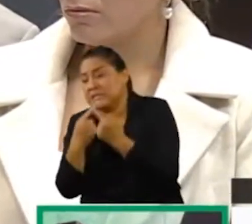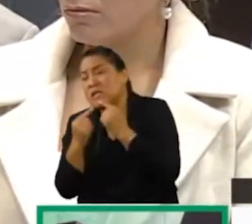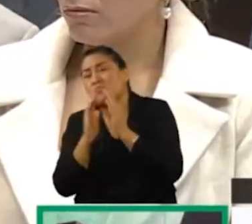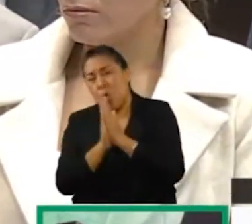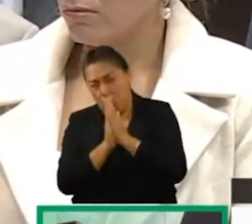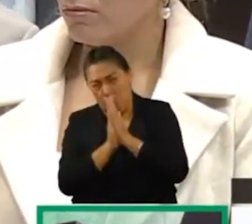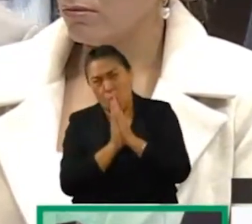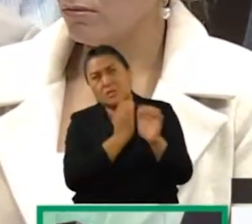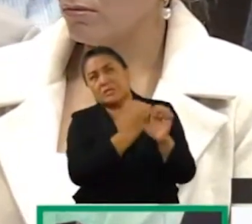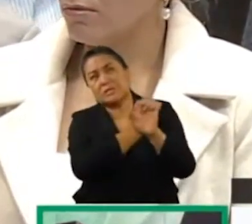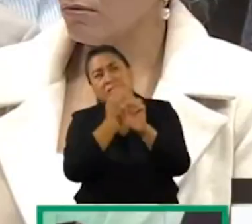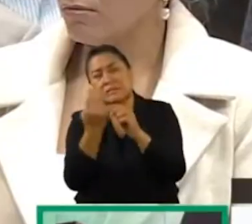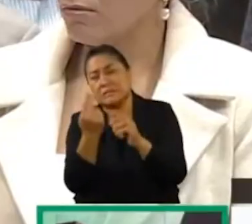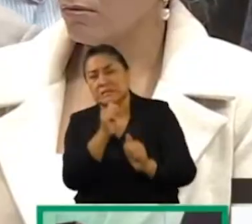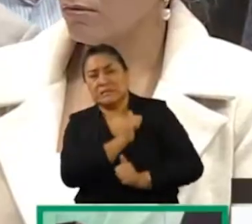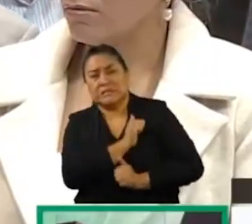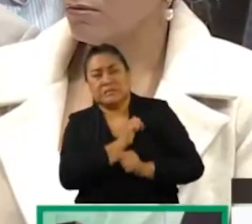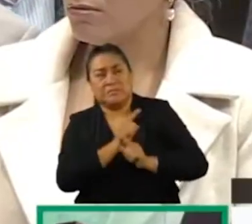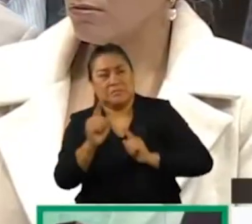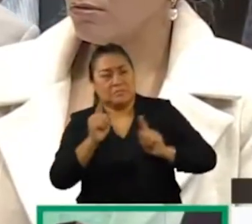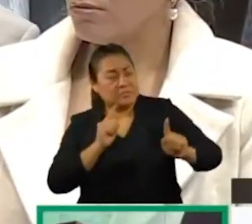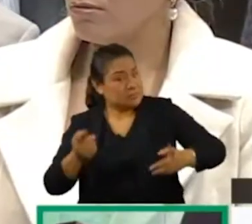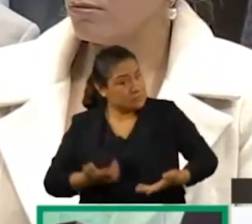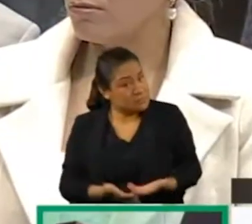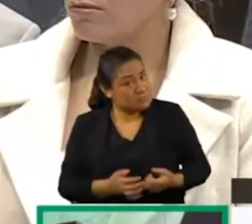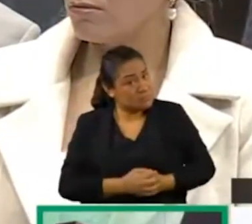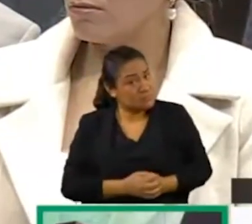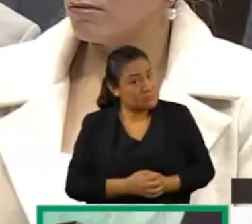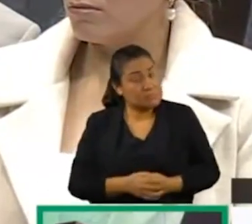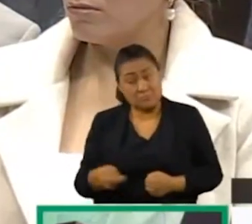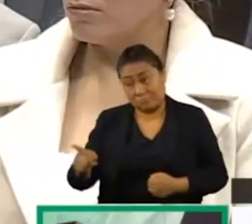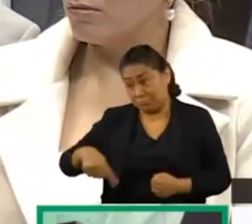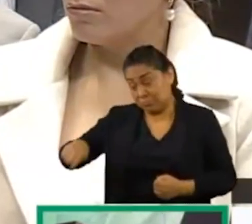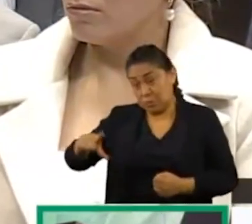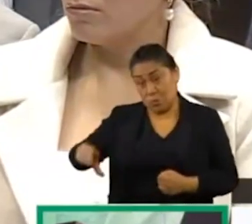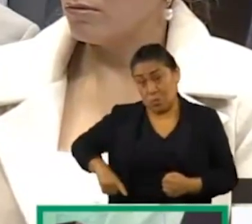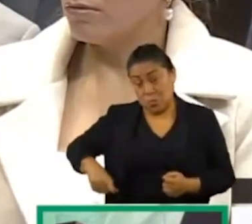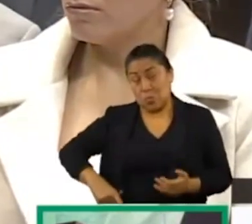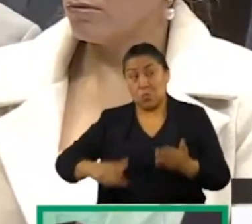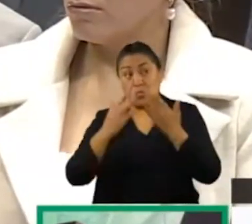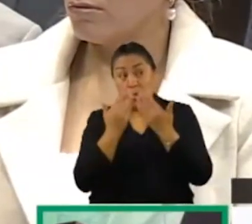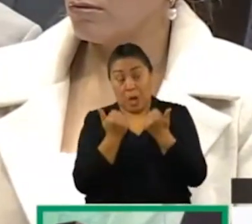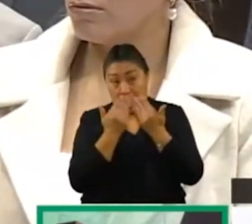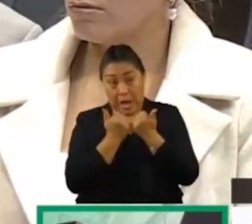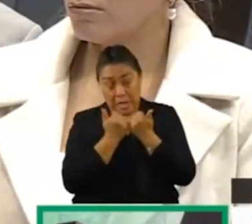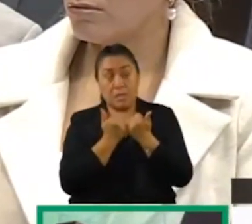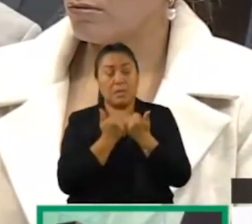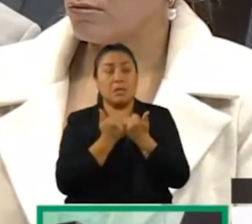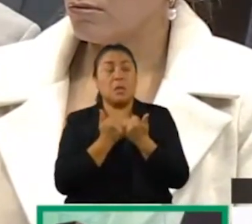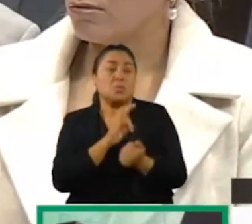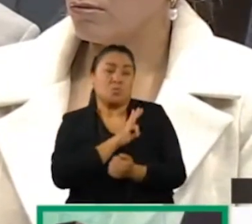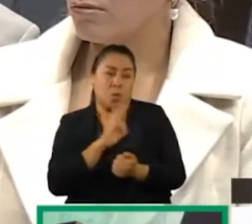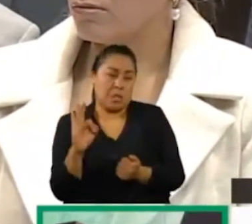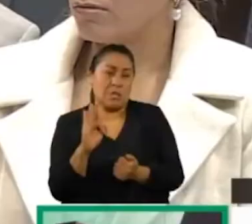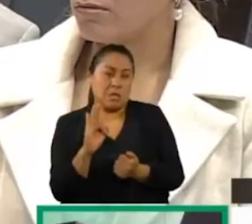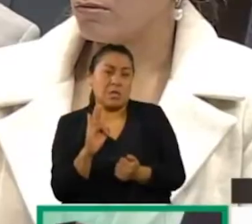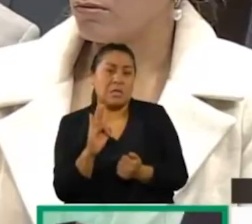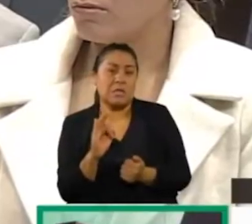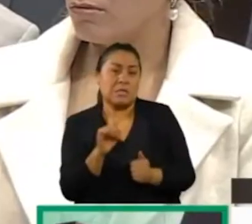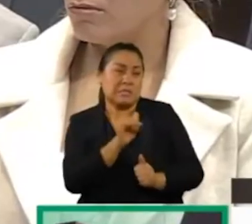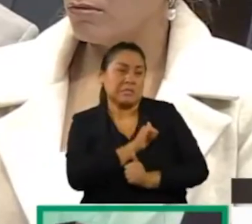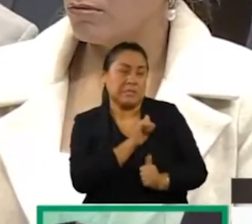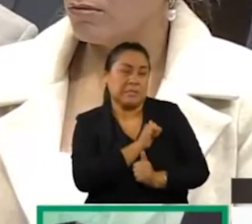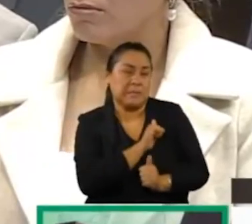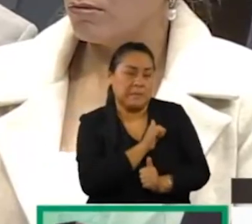estados. Cuando no gobiernan, gritan militarización, pero cuando gobiernan, suplican